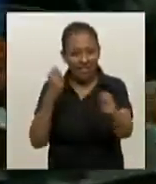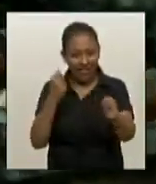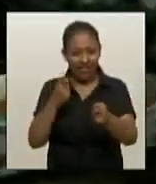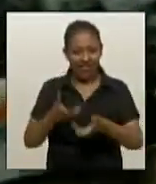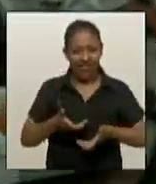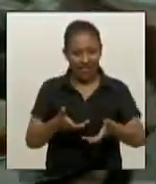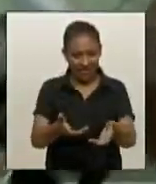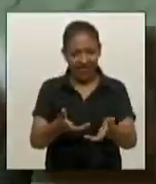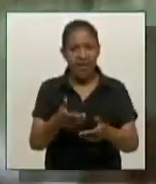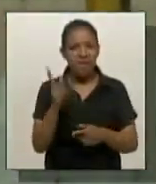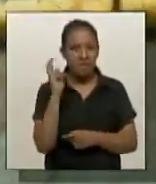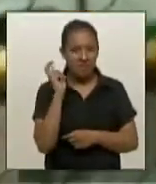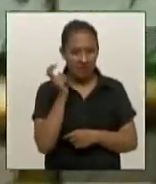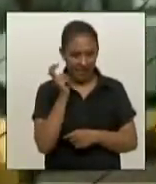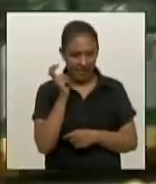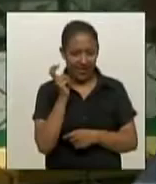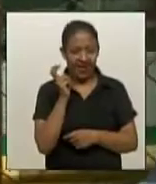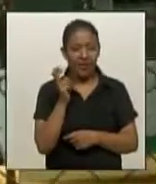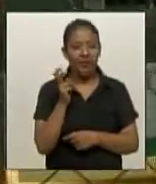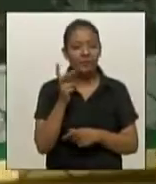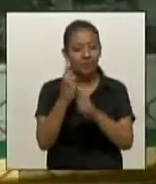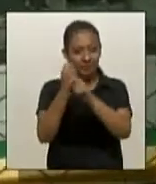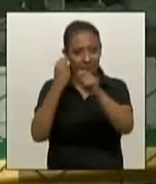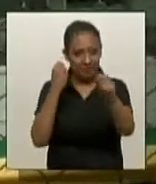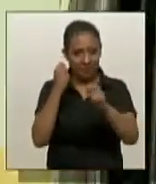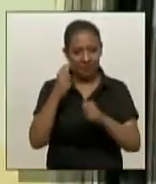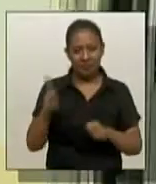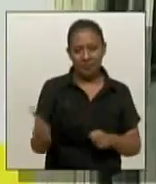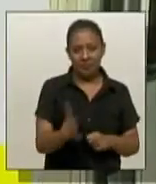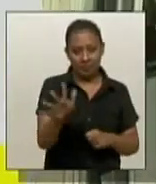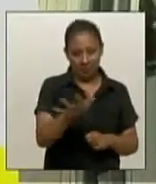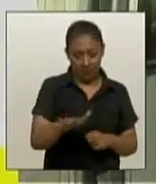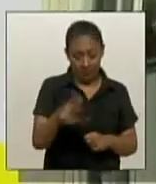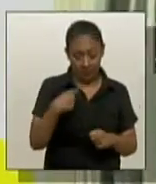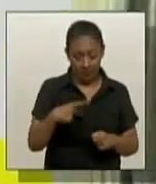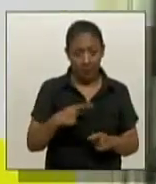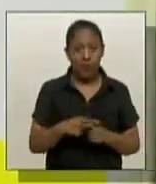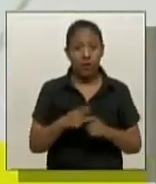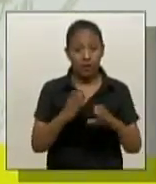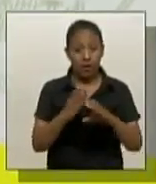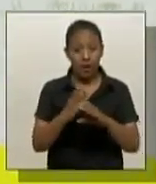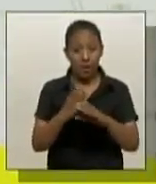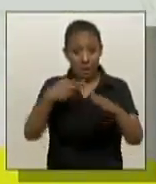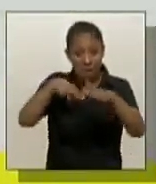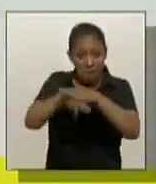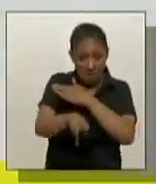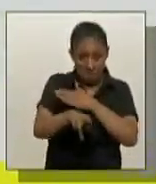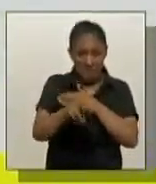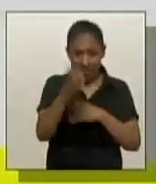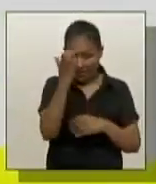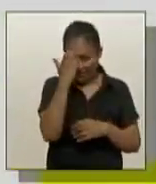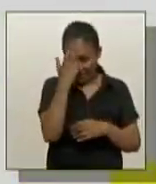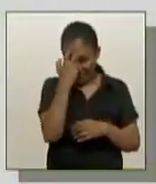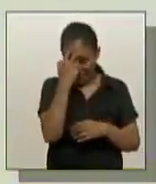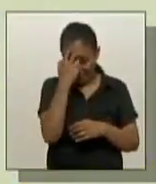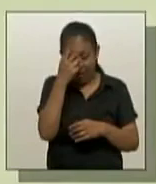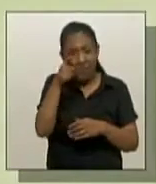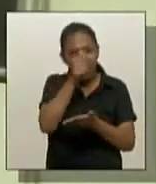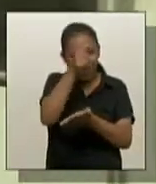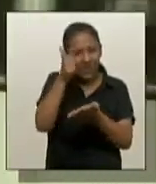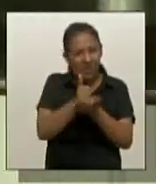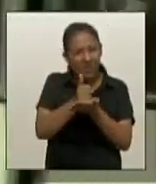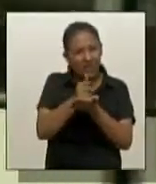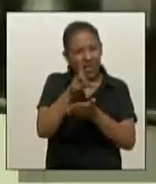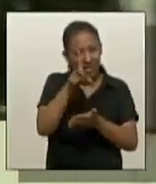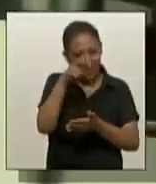en el PCR, en el transporte público. En el paradero del Metro Chapultepec, en la Ciudad de México, donde la